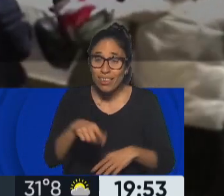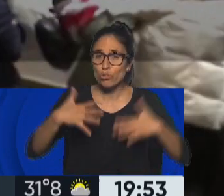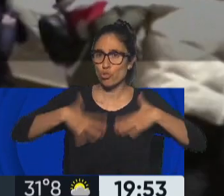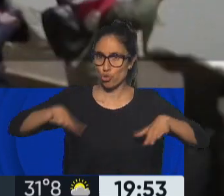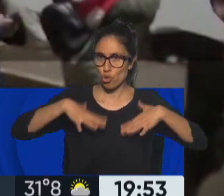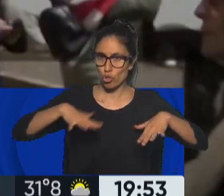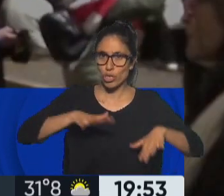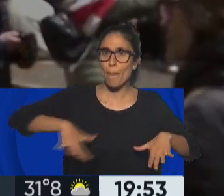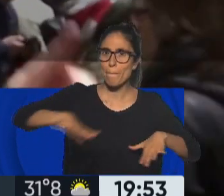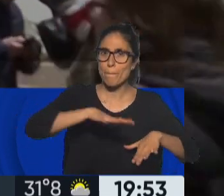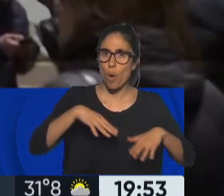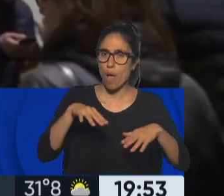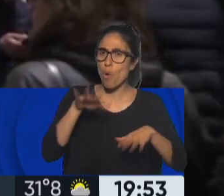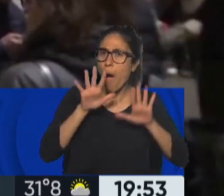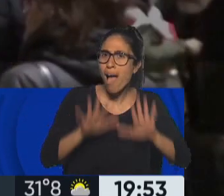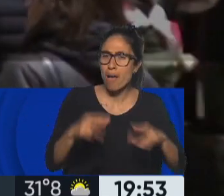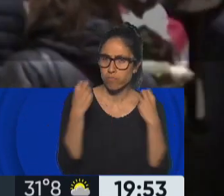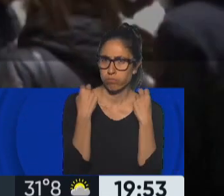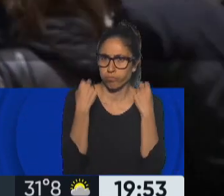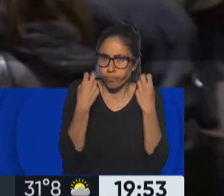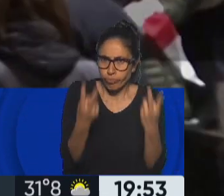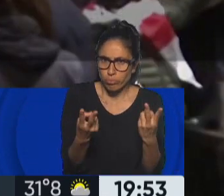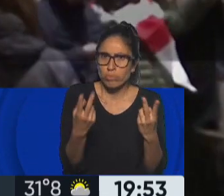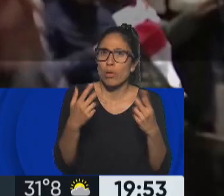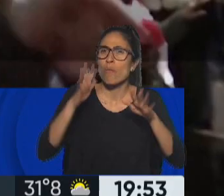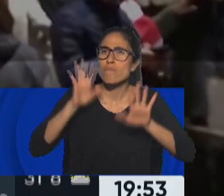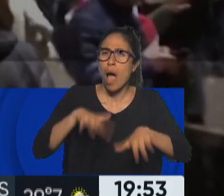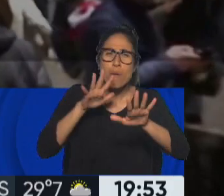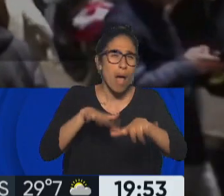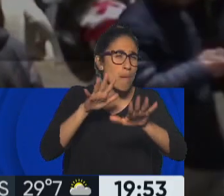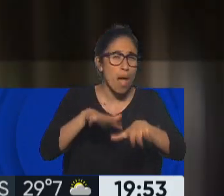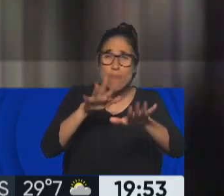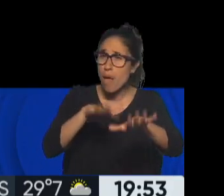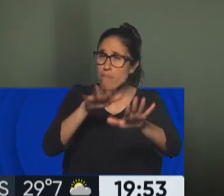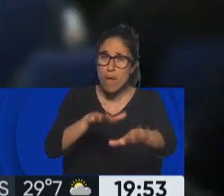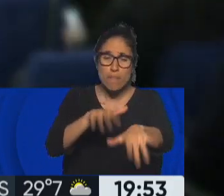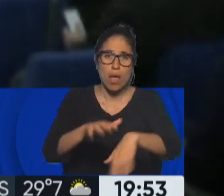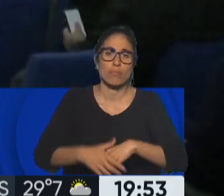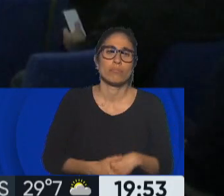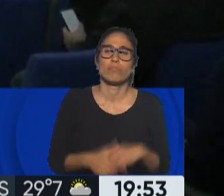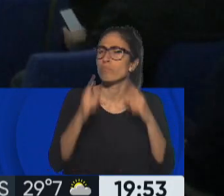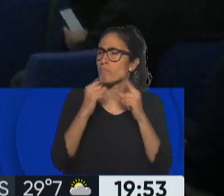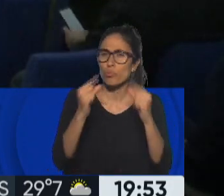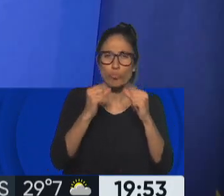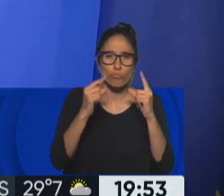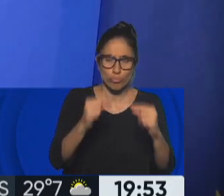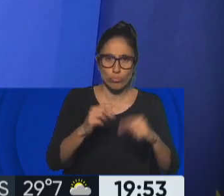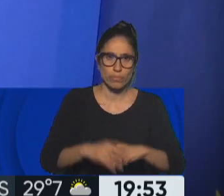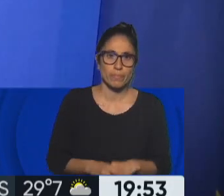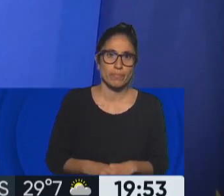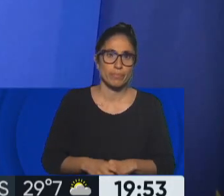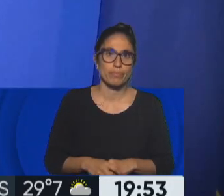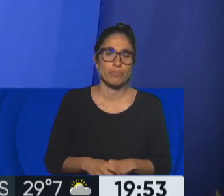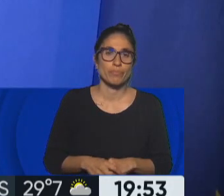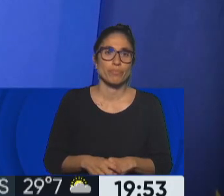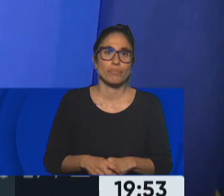that. Even more and more people will come out in the streets, and we will have even bigger and bigger protests. La crisis en esta nación del